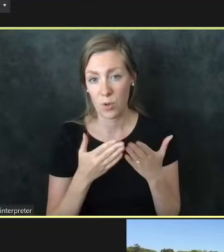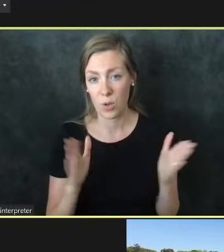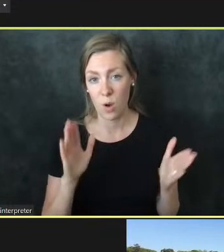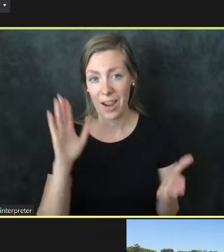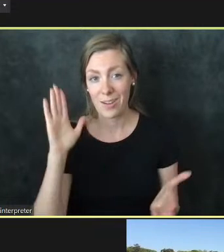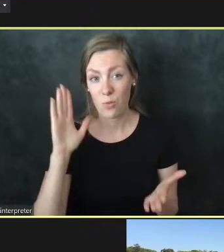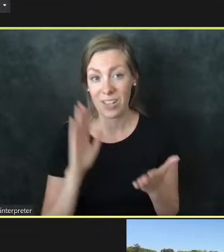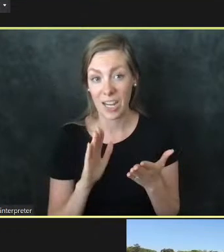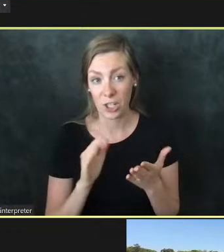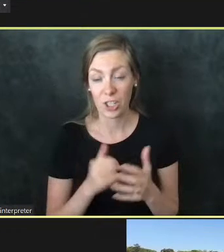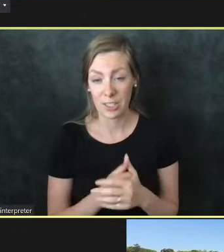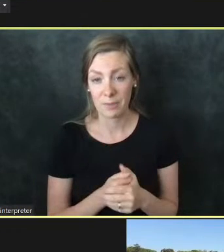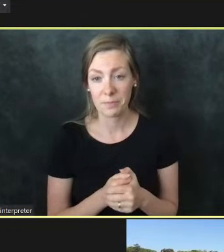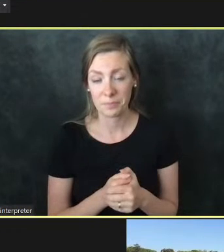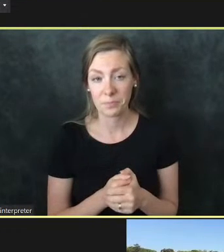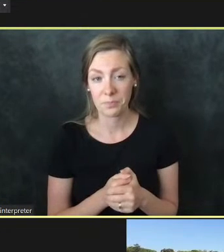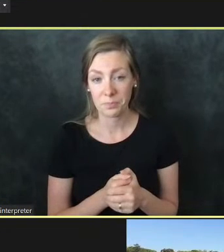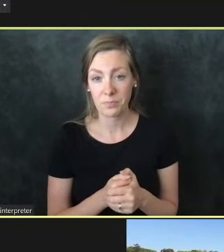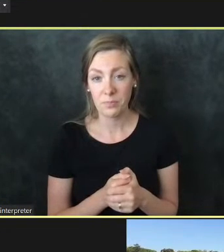escasez de agua.